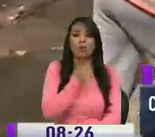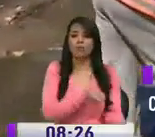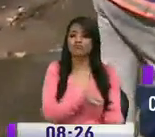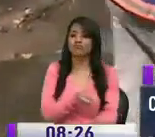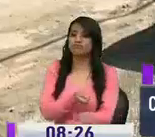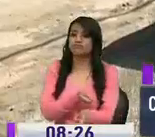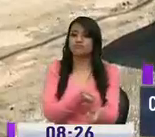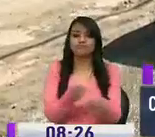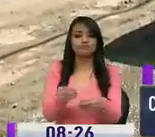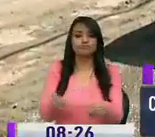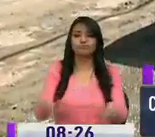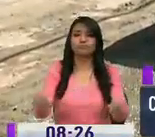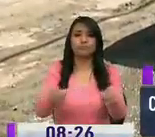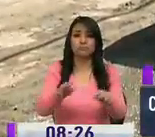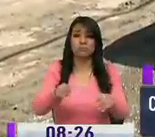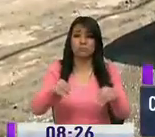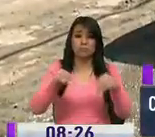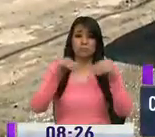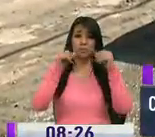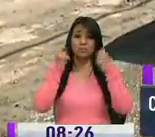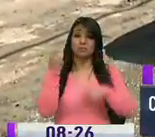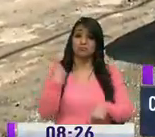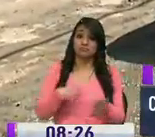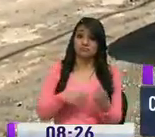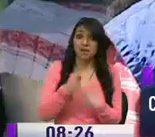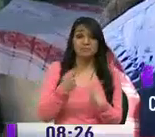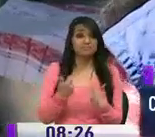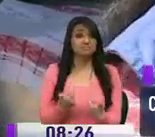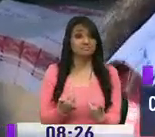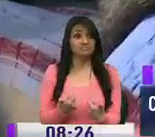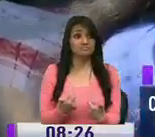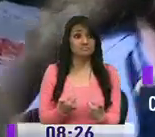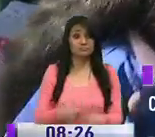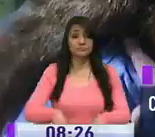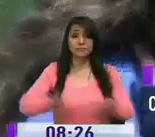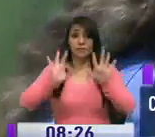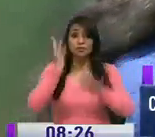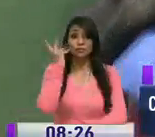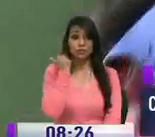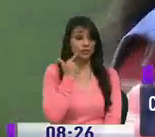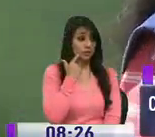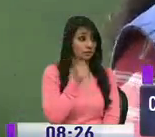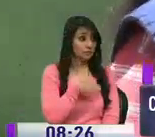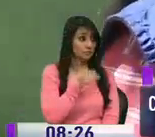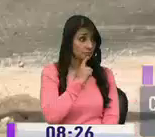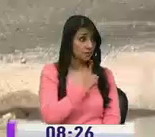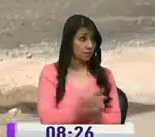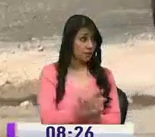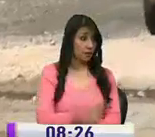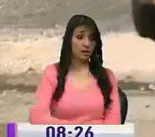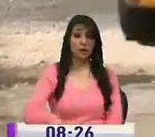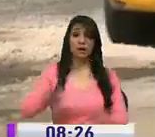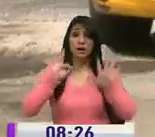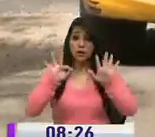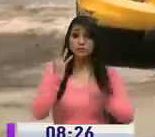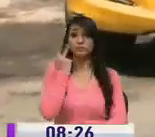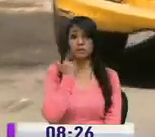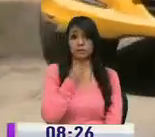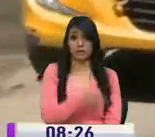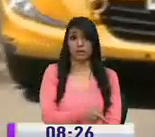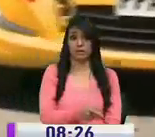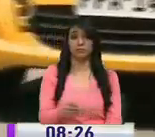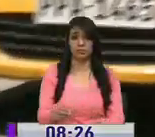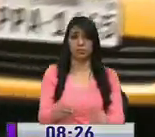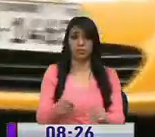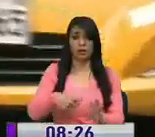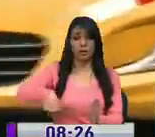acumulada. Dicen que el polvo no les deja vender de buena manera. Ya de 8 días es no. 8 días. Eso que estaba un